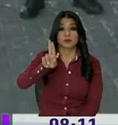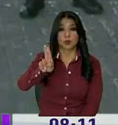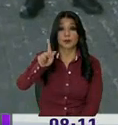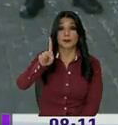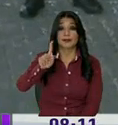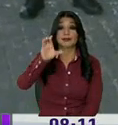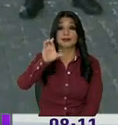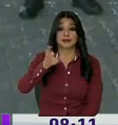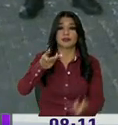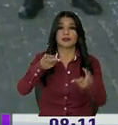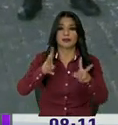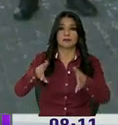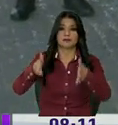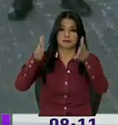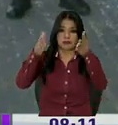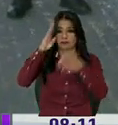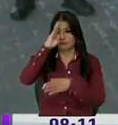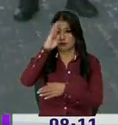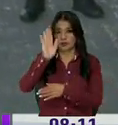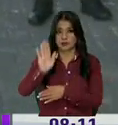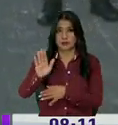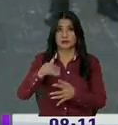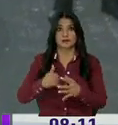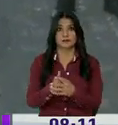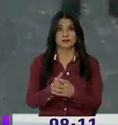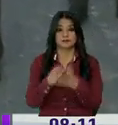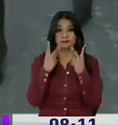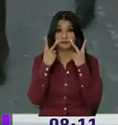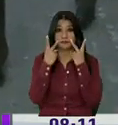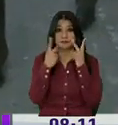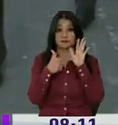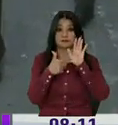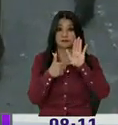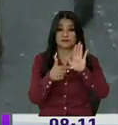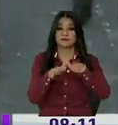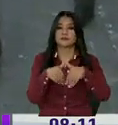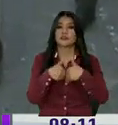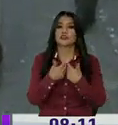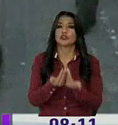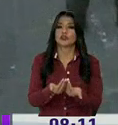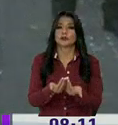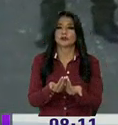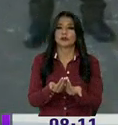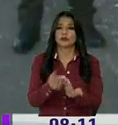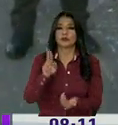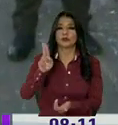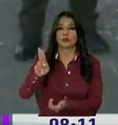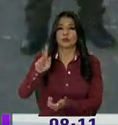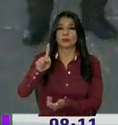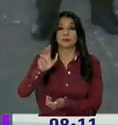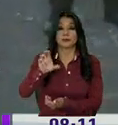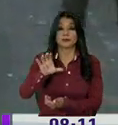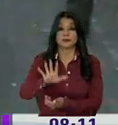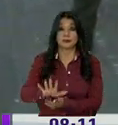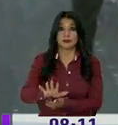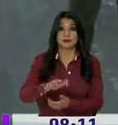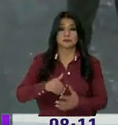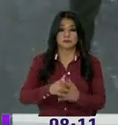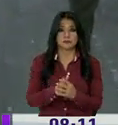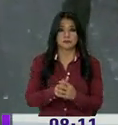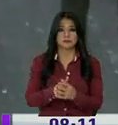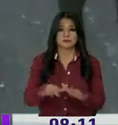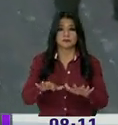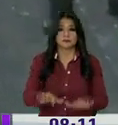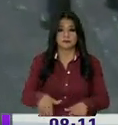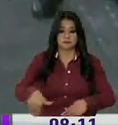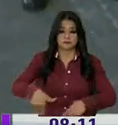comunitaria. Ustedes van a poder ver conmigo, amigos televidentes, y en imágenes cómo quedó esta que se encuentra aquí, una VC que se encuentra